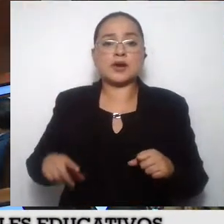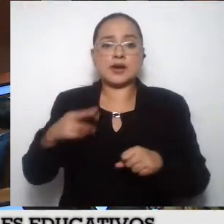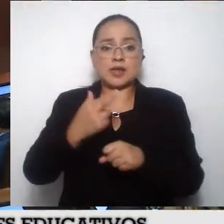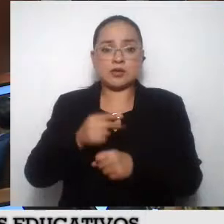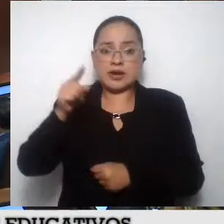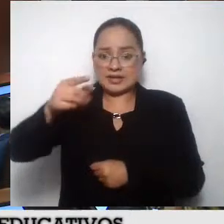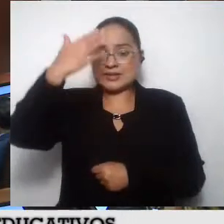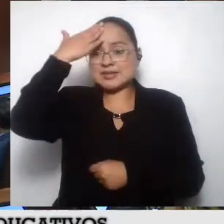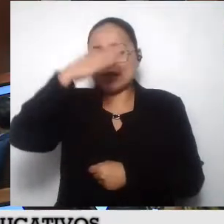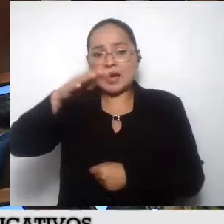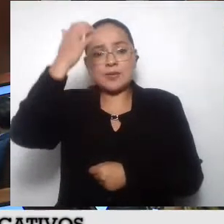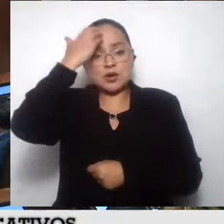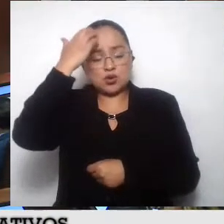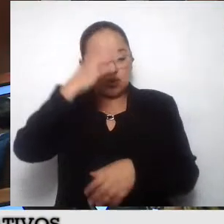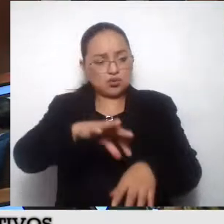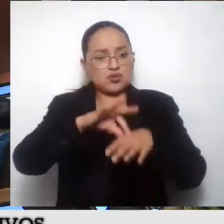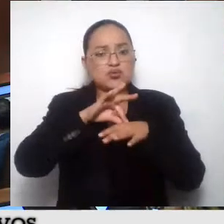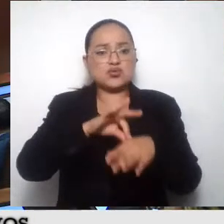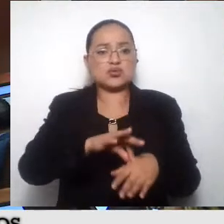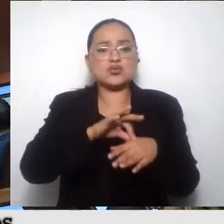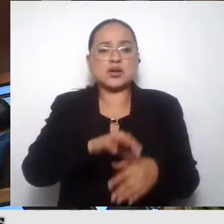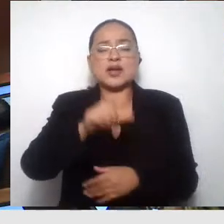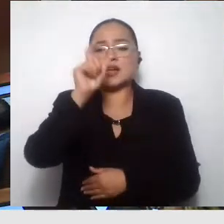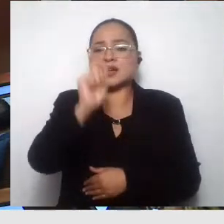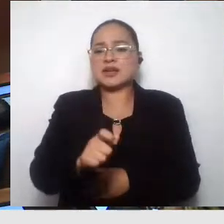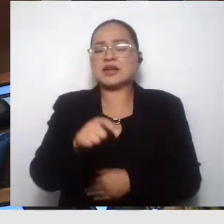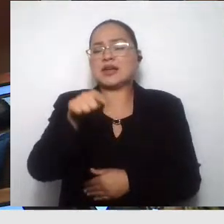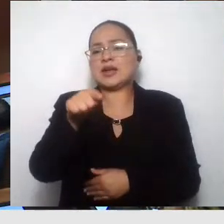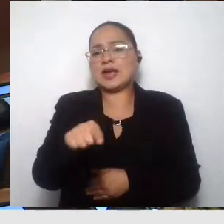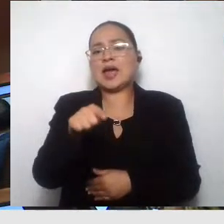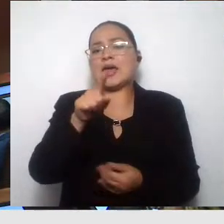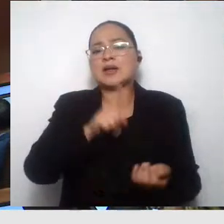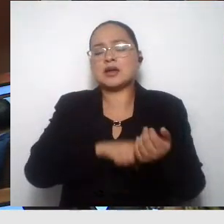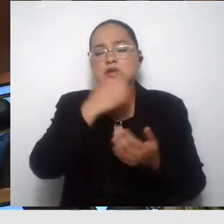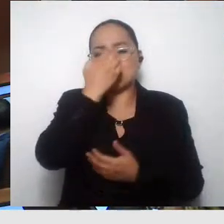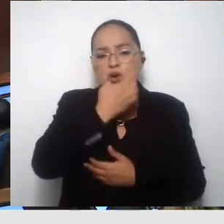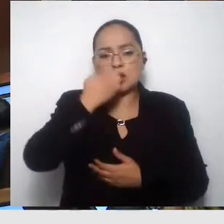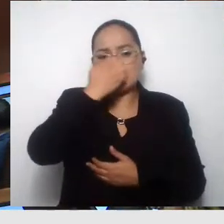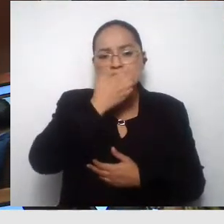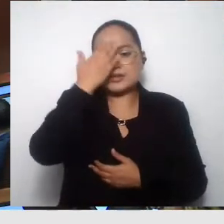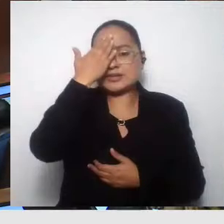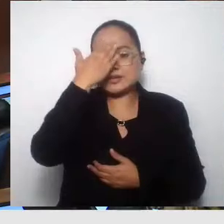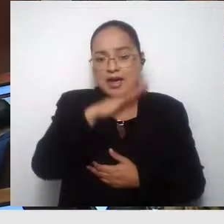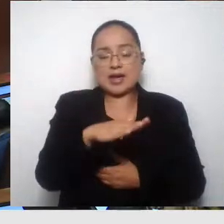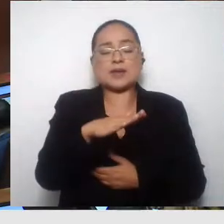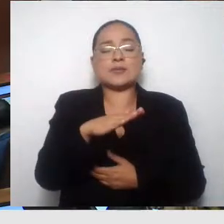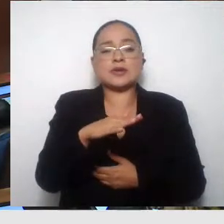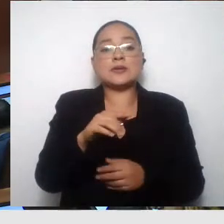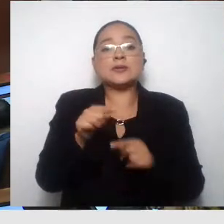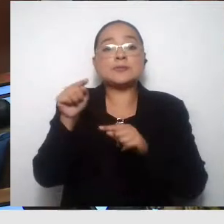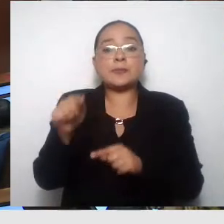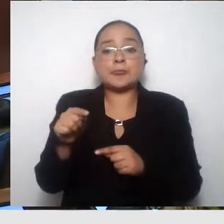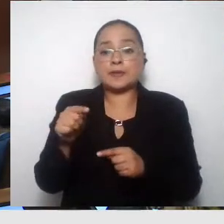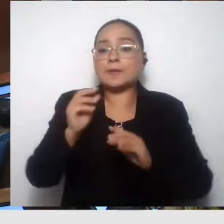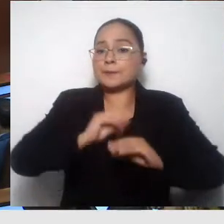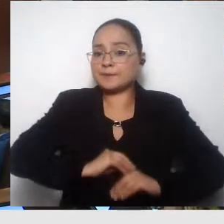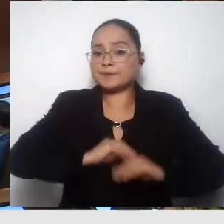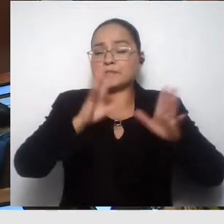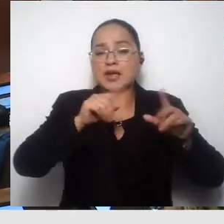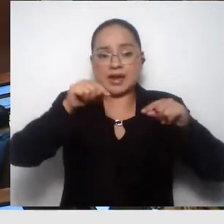y maneja adecuadamente las condiciones en que se encuentra la educación en el país y evidentemente en